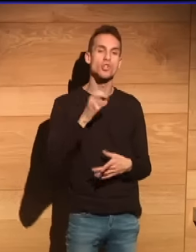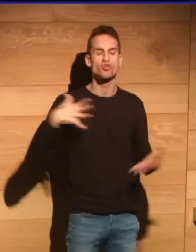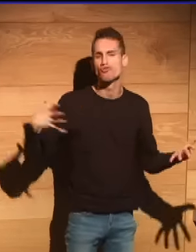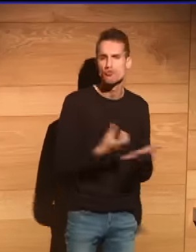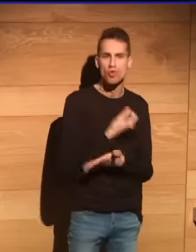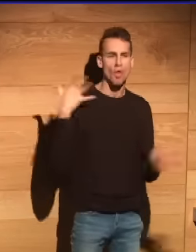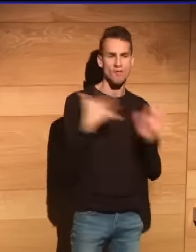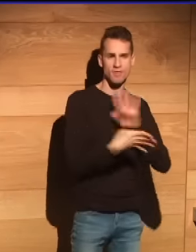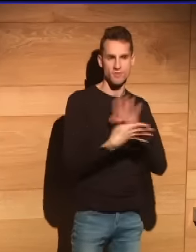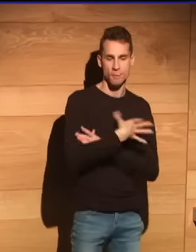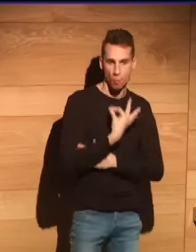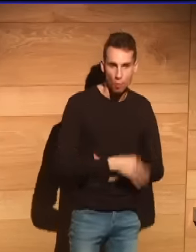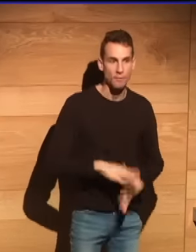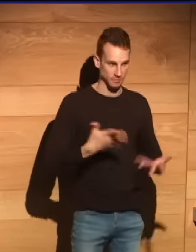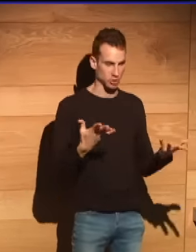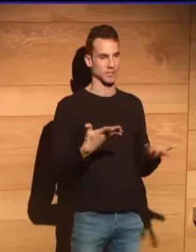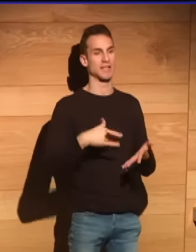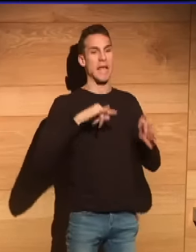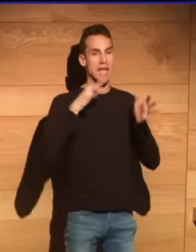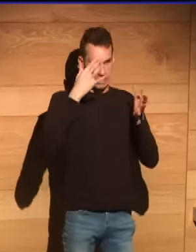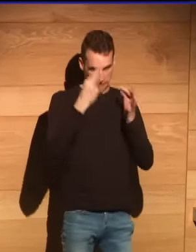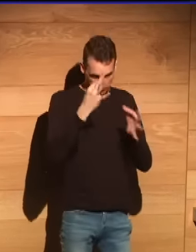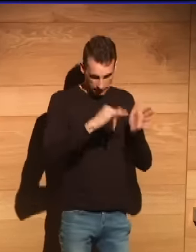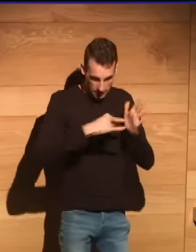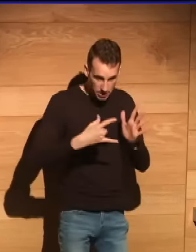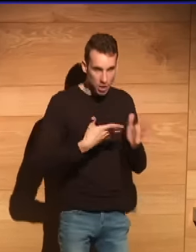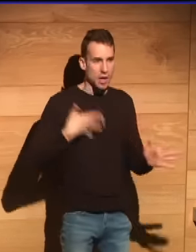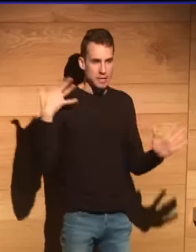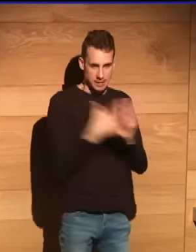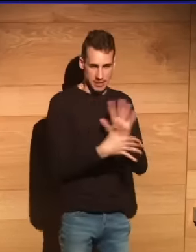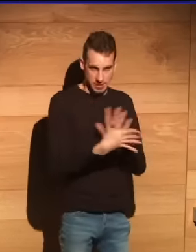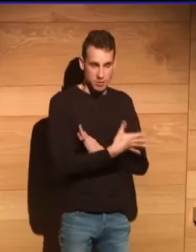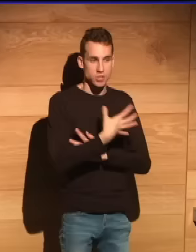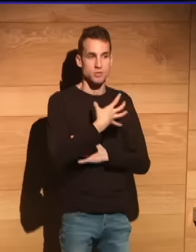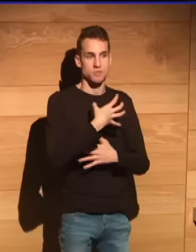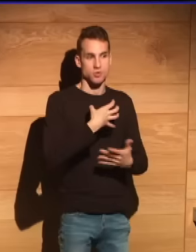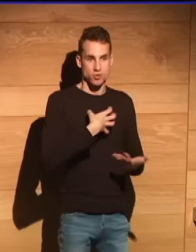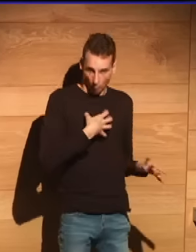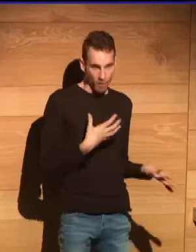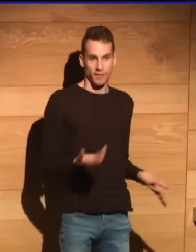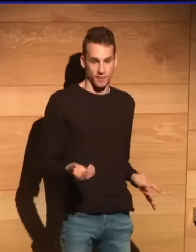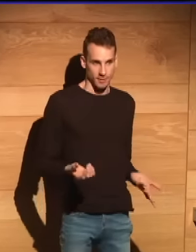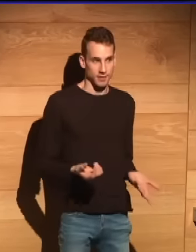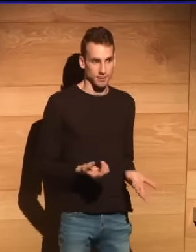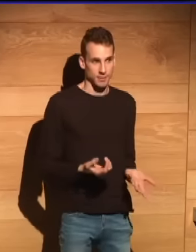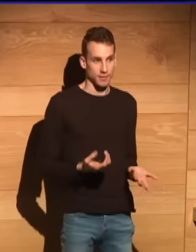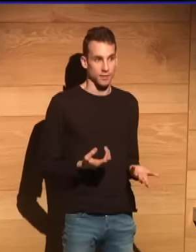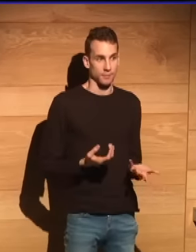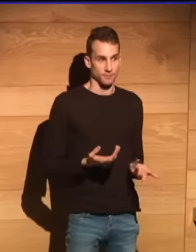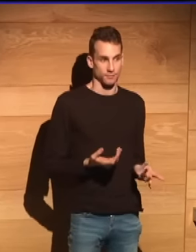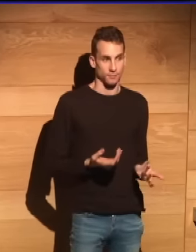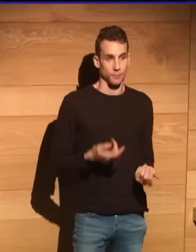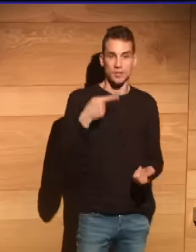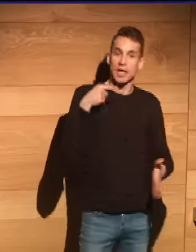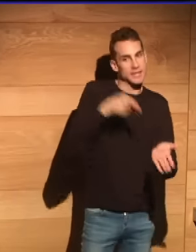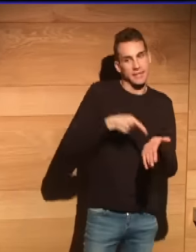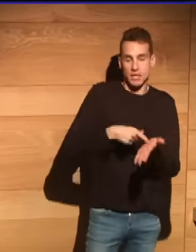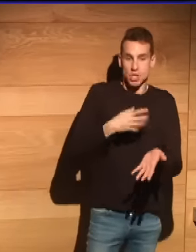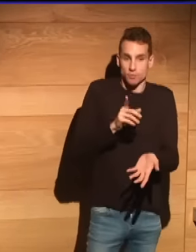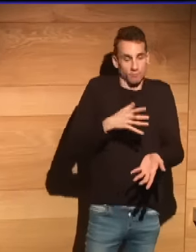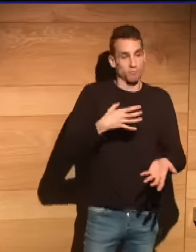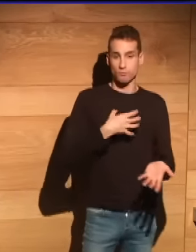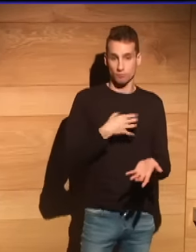técnicamente aún no es posible la explicabilidad, por ejemplo, de los algoritmos de deep learning, no es algo que tú puedas exigir hoy